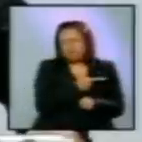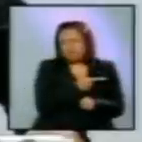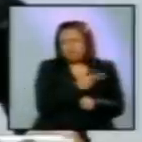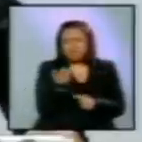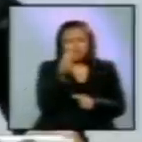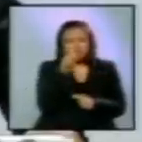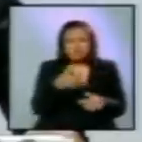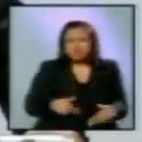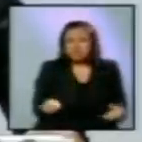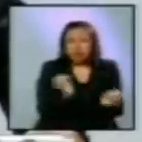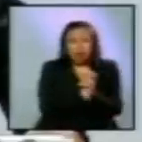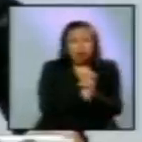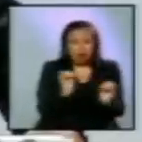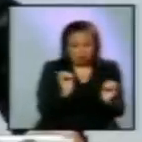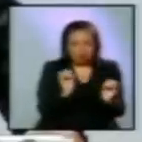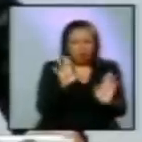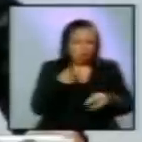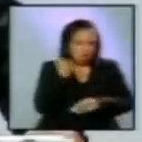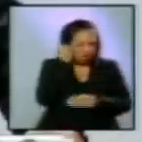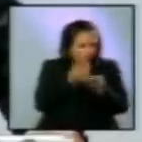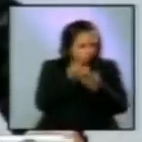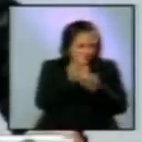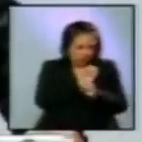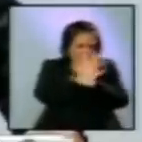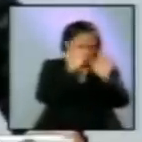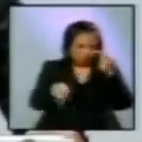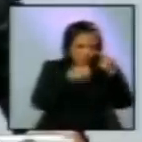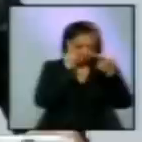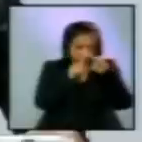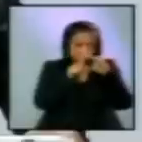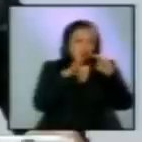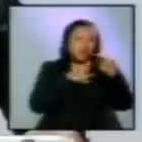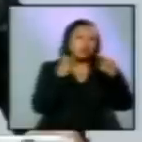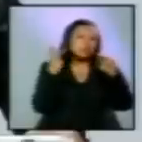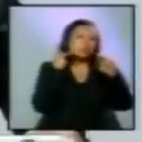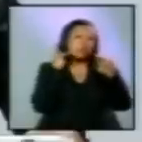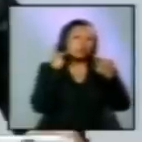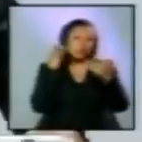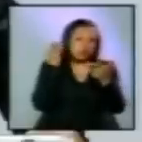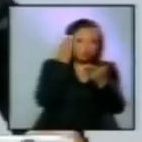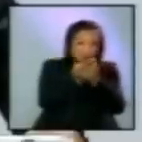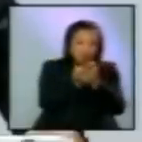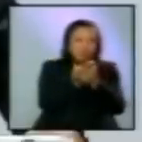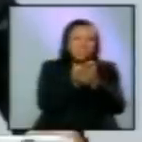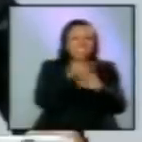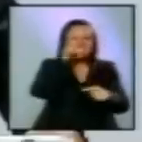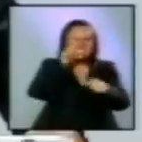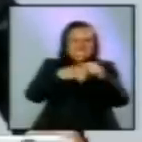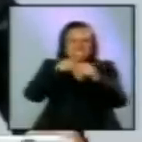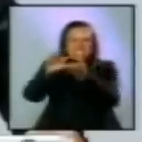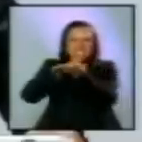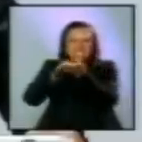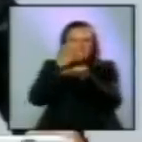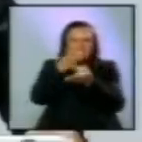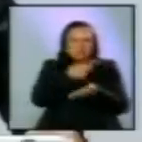Mi propuesta es muy clara. En primer lugar, emprender una política que nos permita erradicar la pobreza alimentaria. México